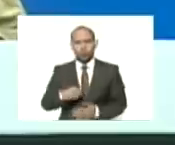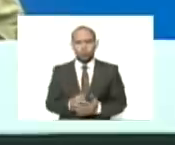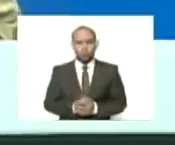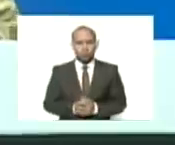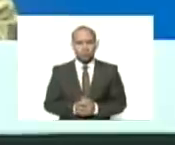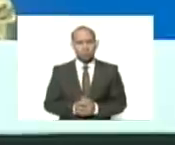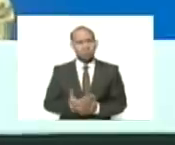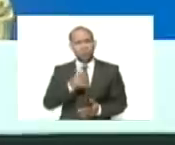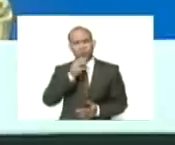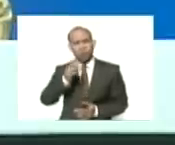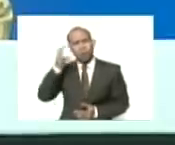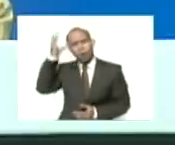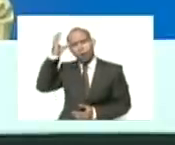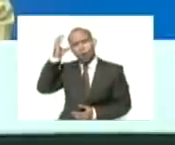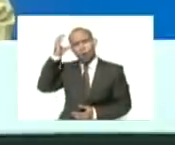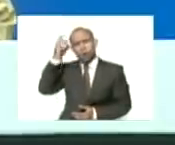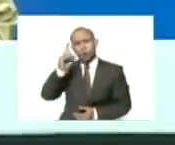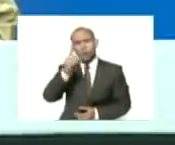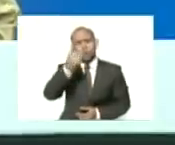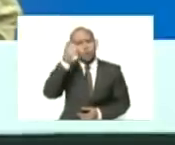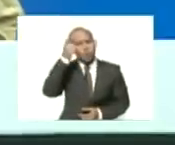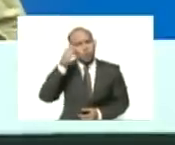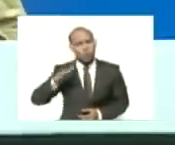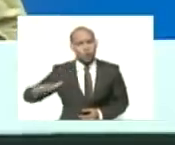la conciencia de un pueblo.